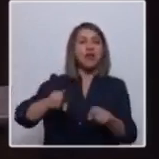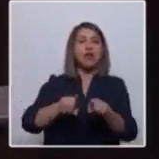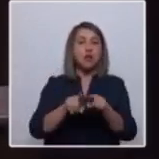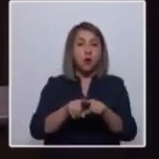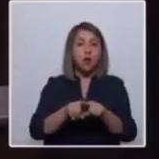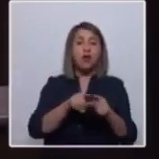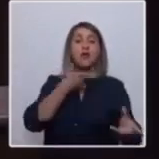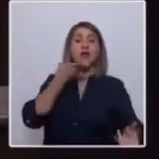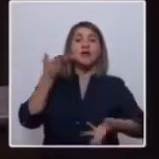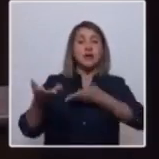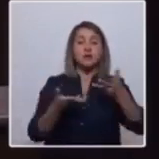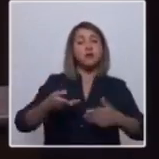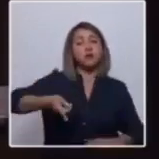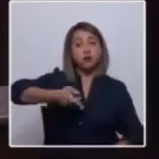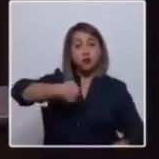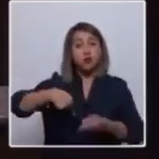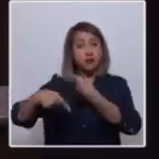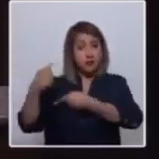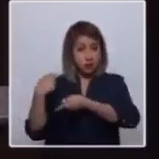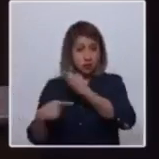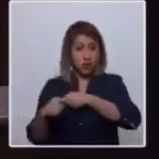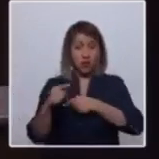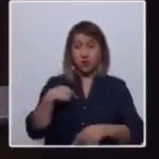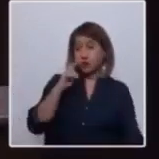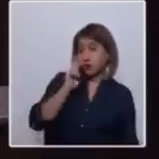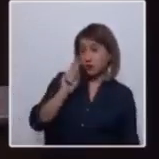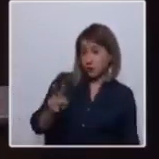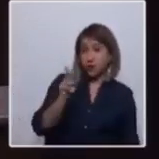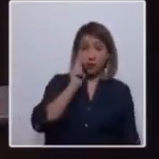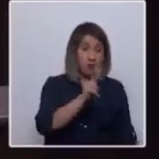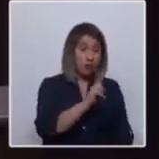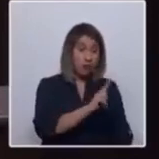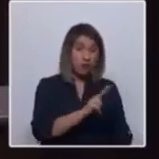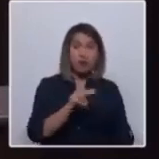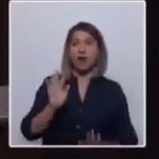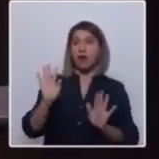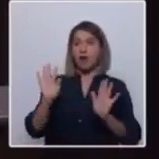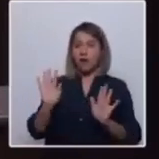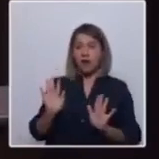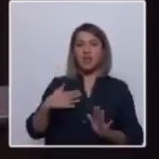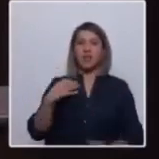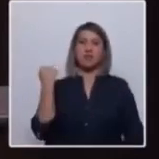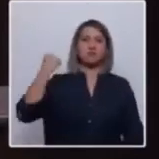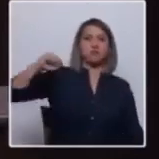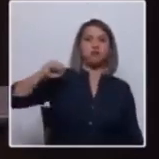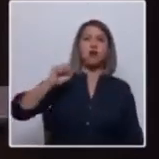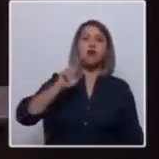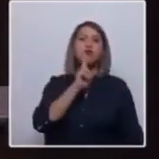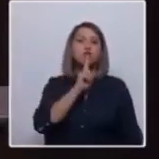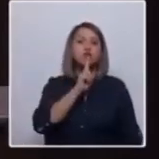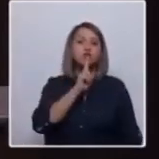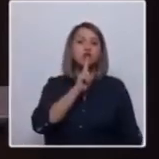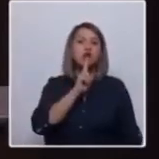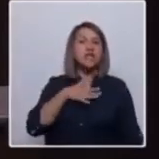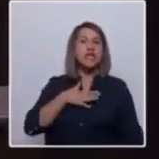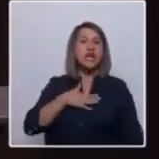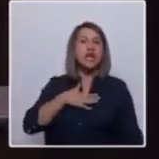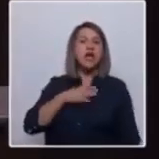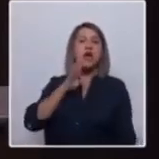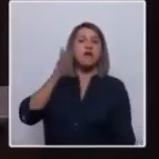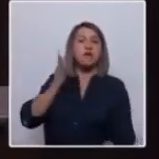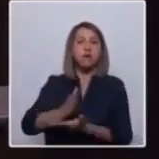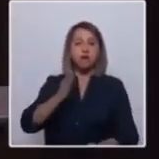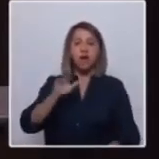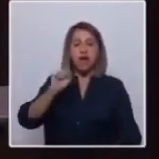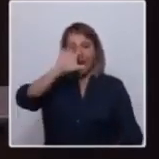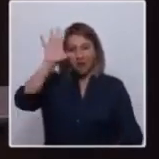de nuestra historia. Los miro y veo aspirantes a revolucionarios rusos, a dictadores africanos,